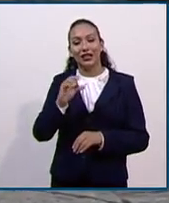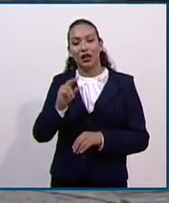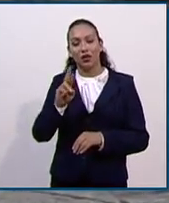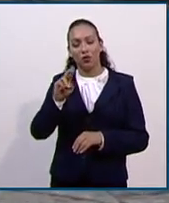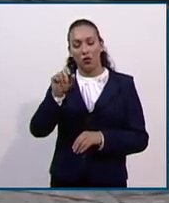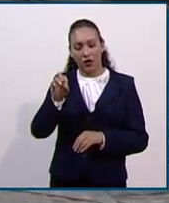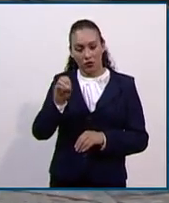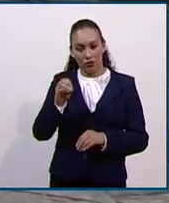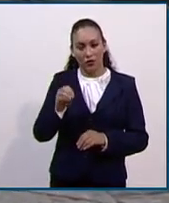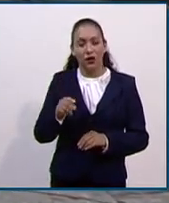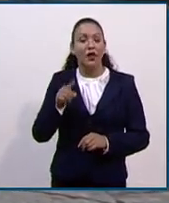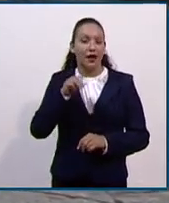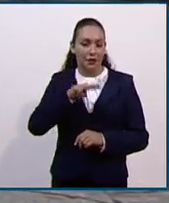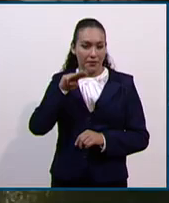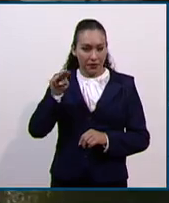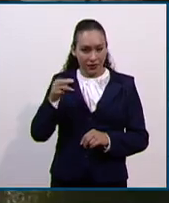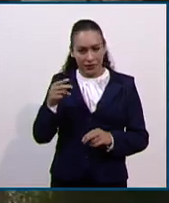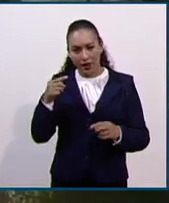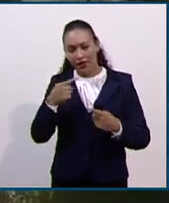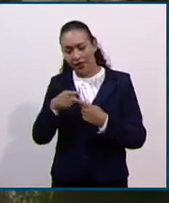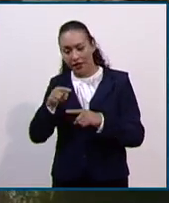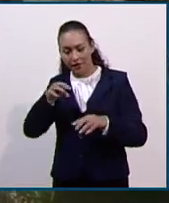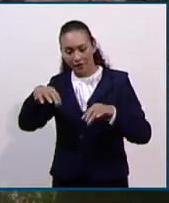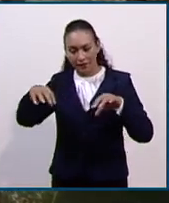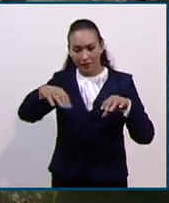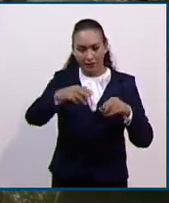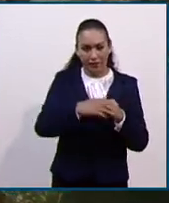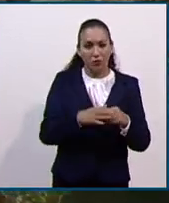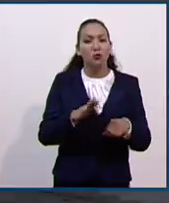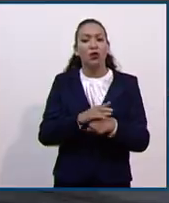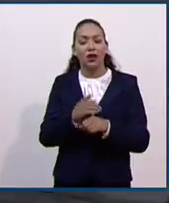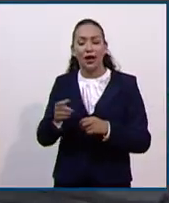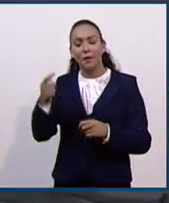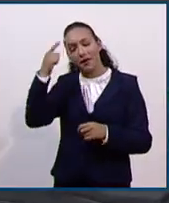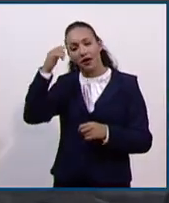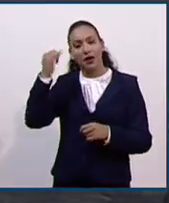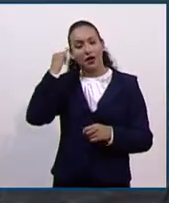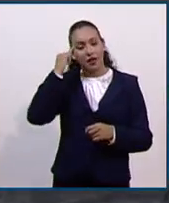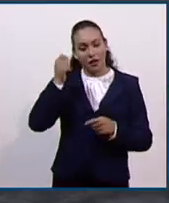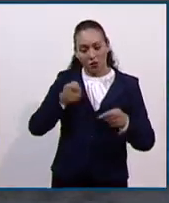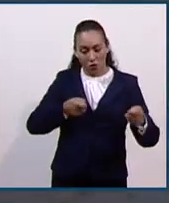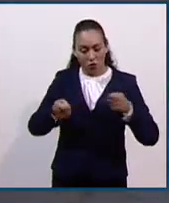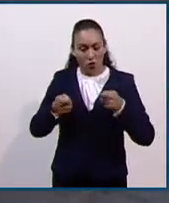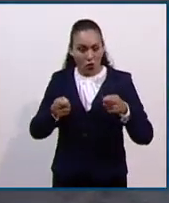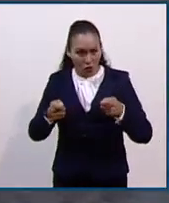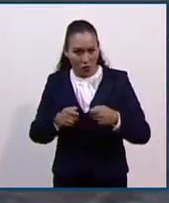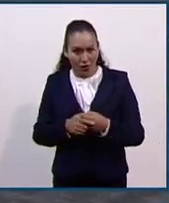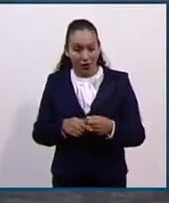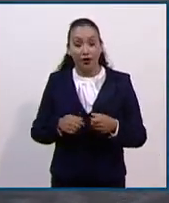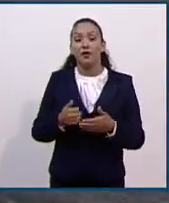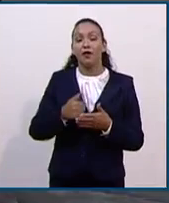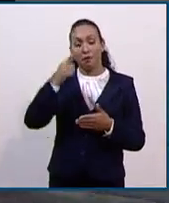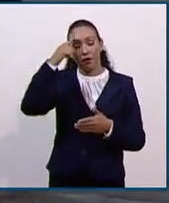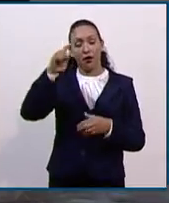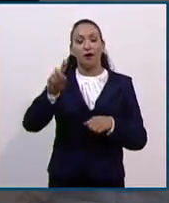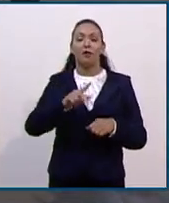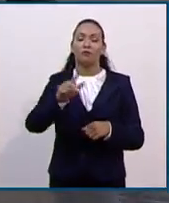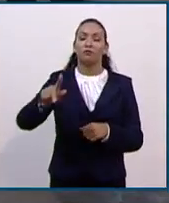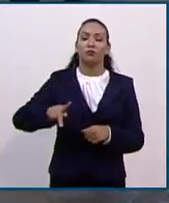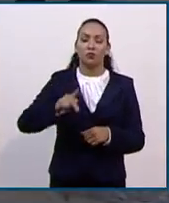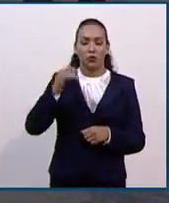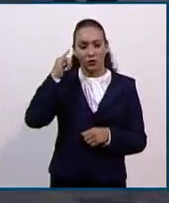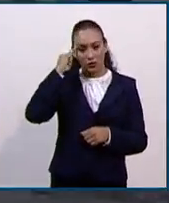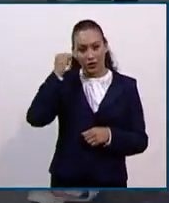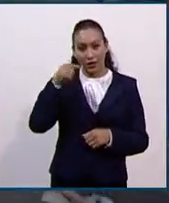diversas disposiciones locales, a propósito de autogobierno indígena y consulta previa a comunidades y pueblos indígenas. En